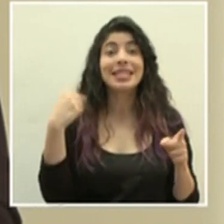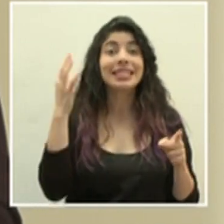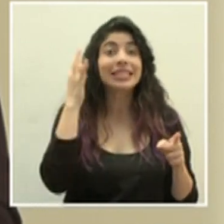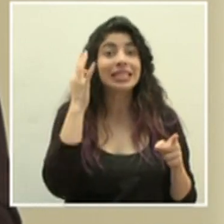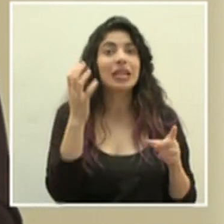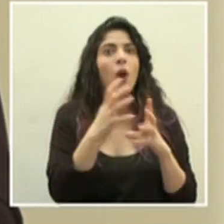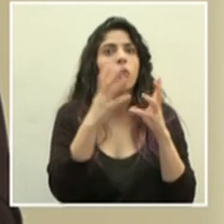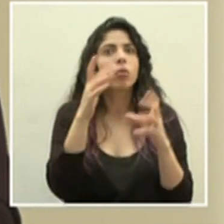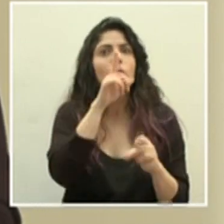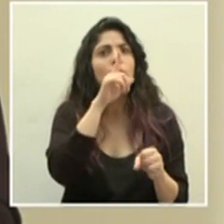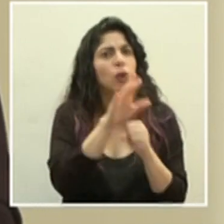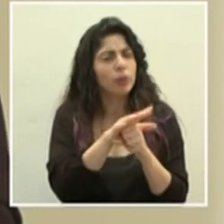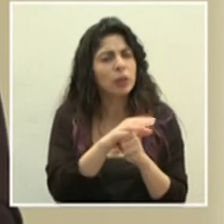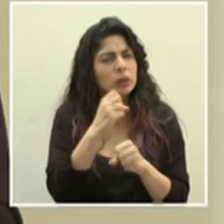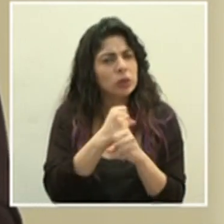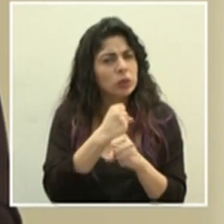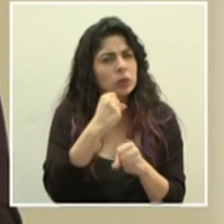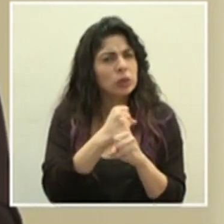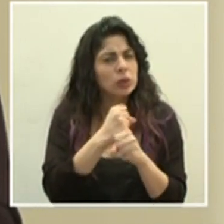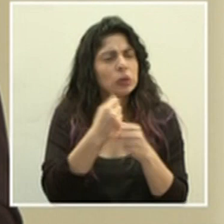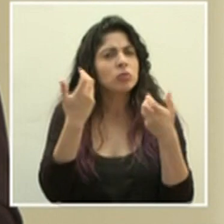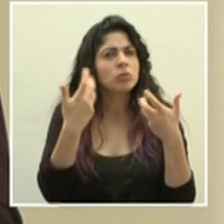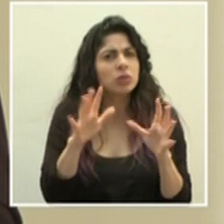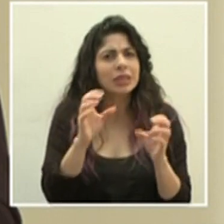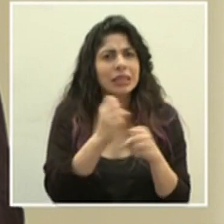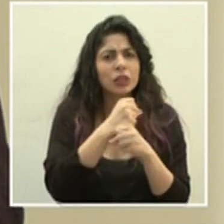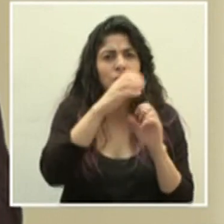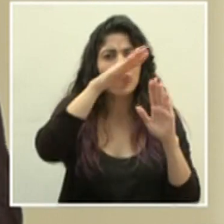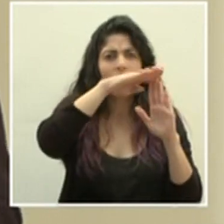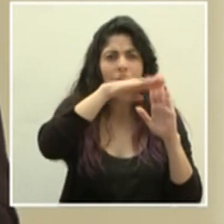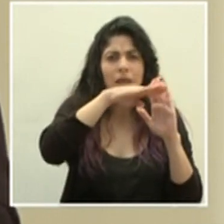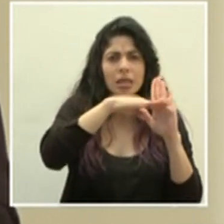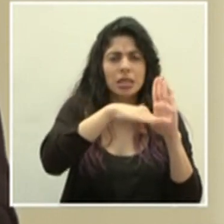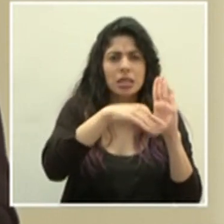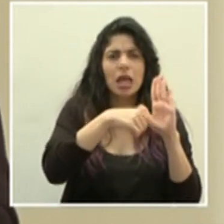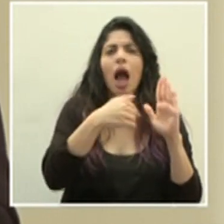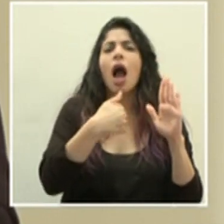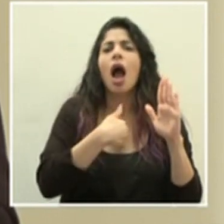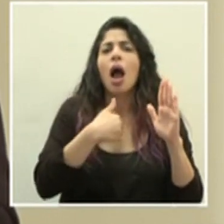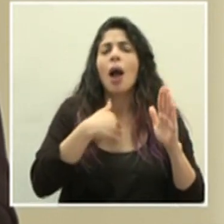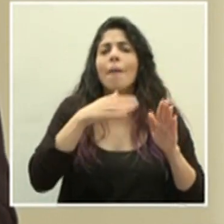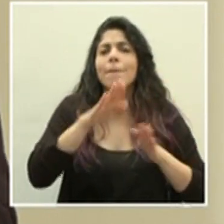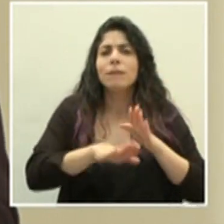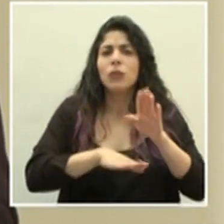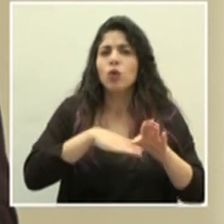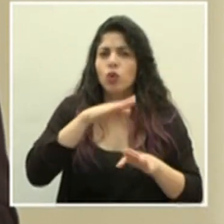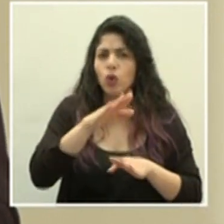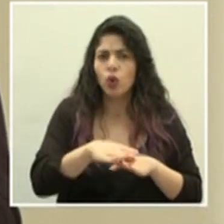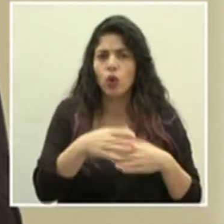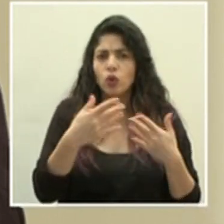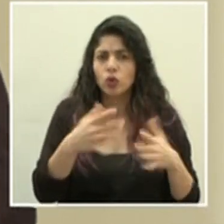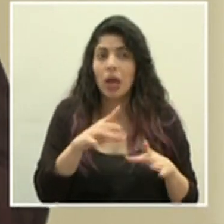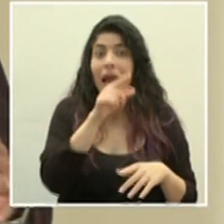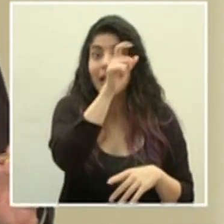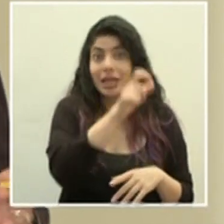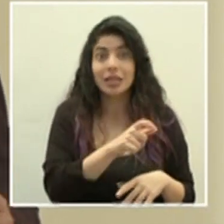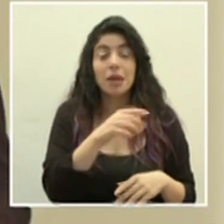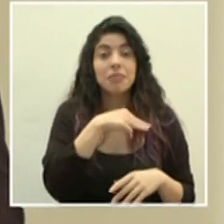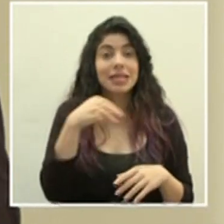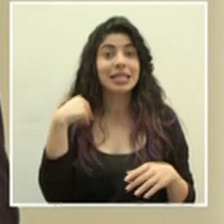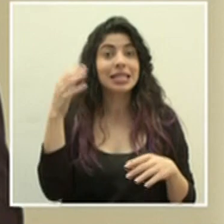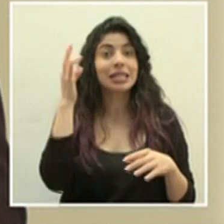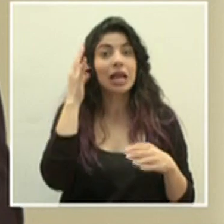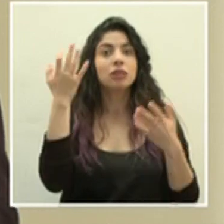muy comprometida. Ya se hizo toda una lista de verificación, hay protocolos, se ha estado trabajando, logró ella